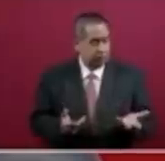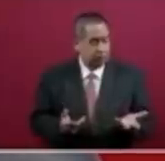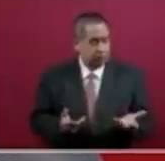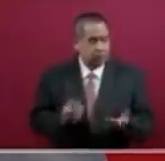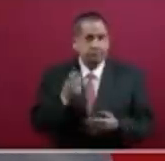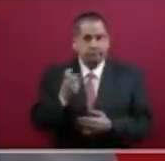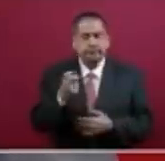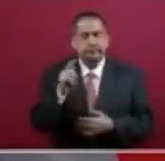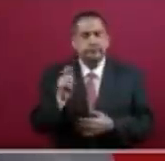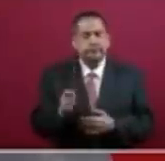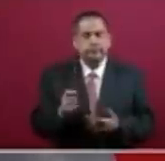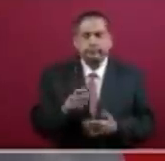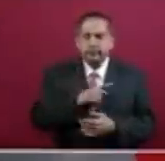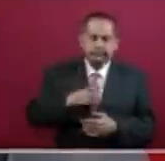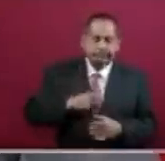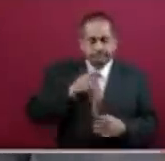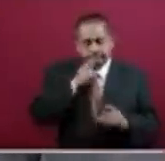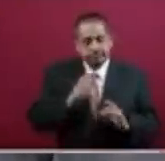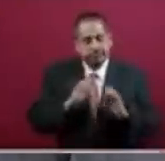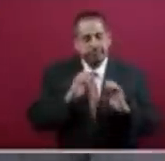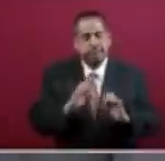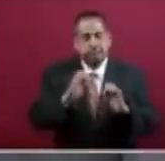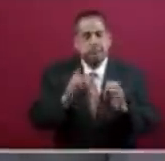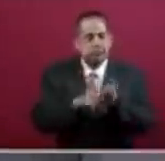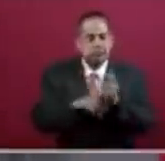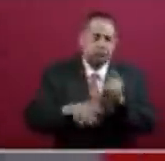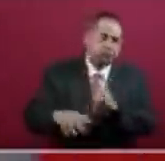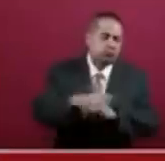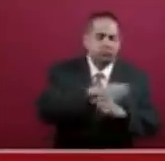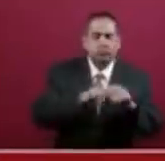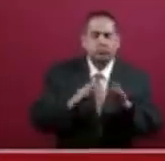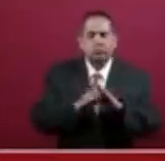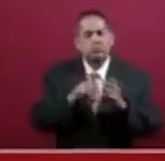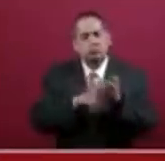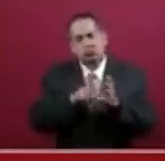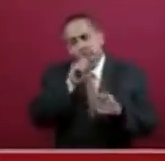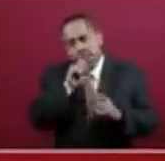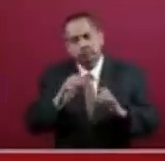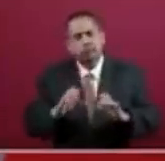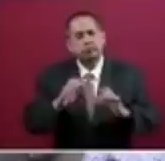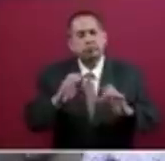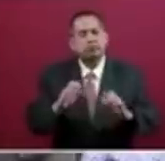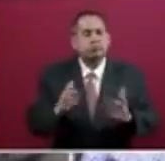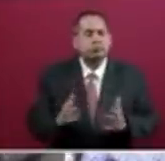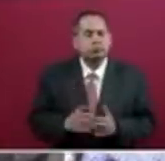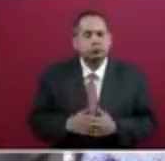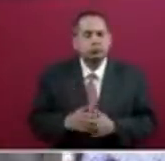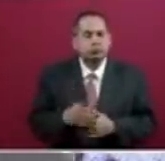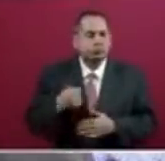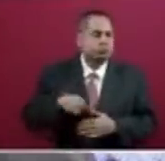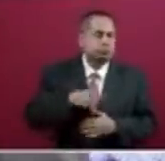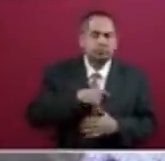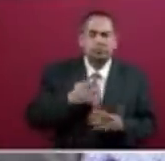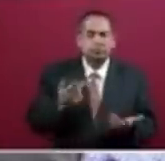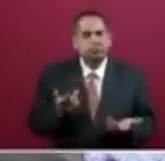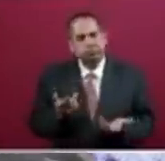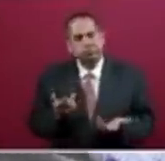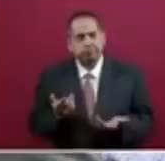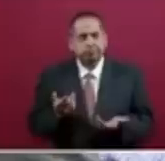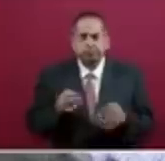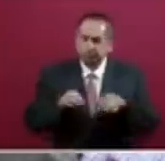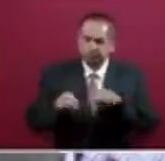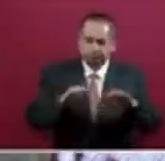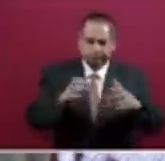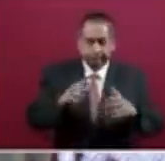Entonces tenemos que cuidar el medio ambiente y también cuidar nuestras